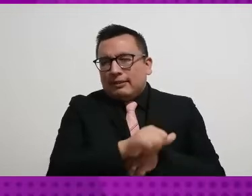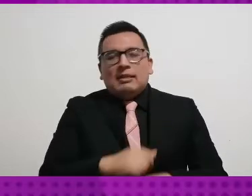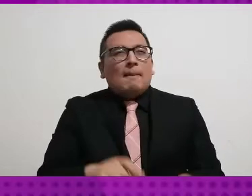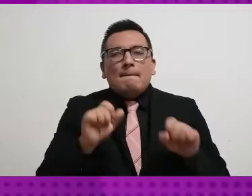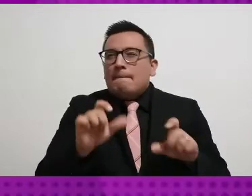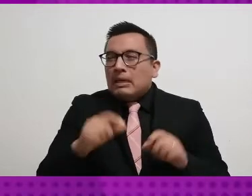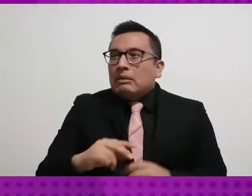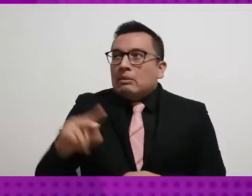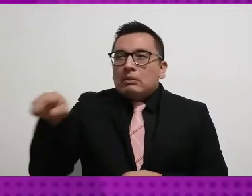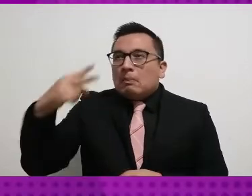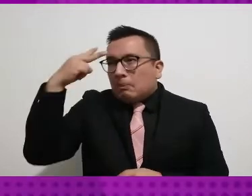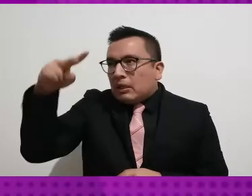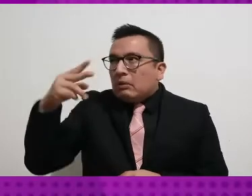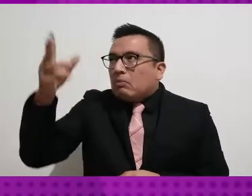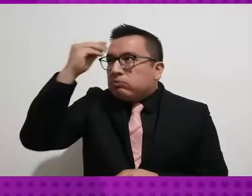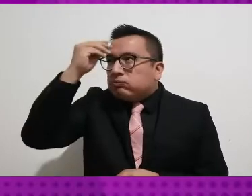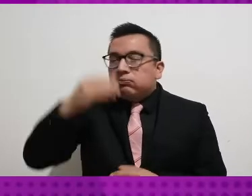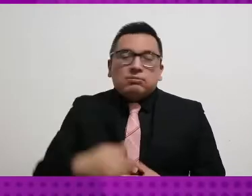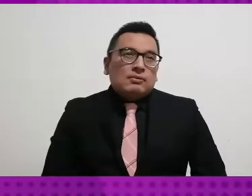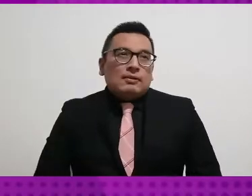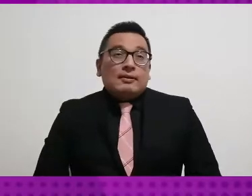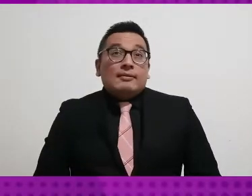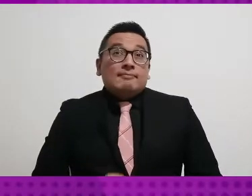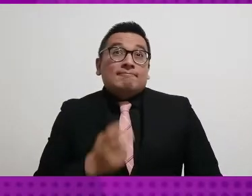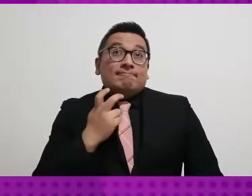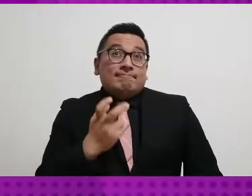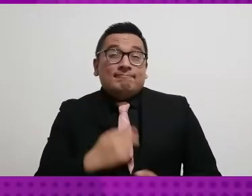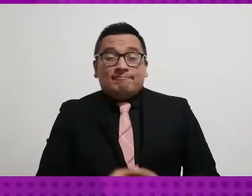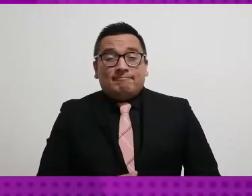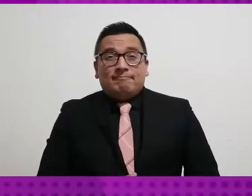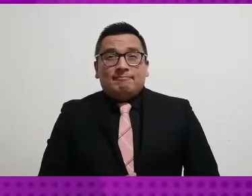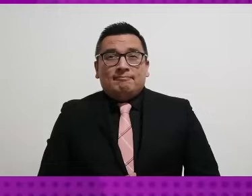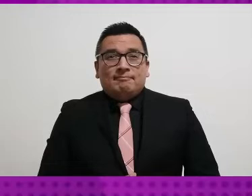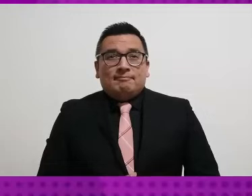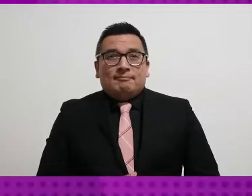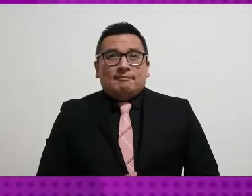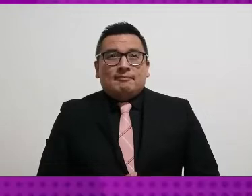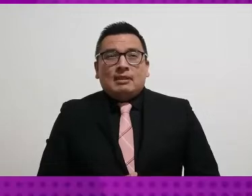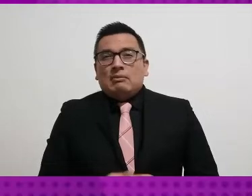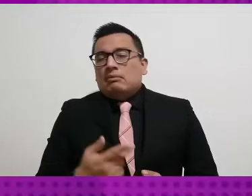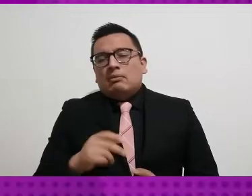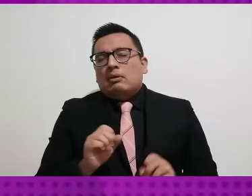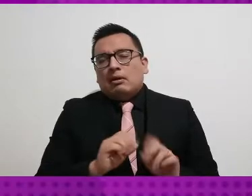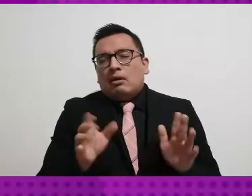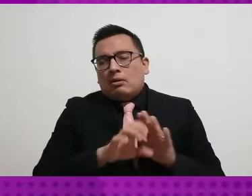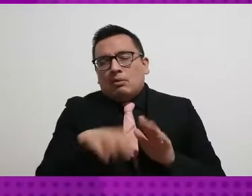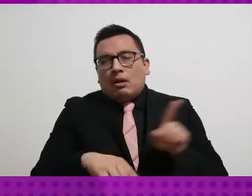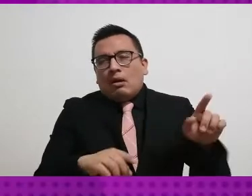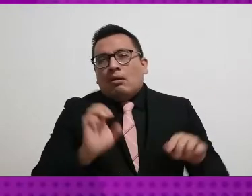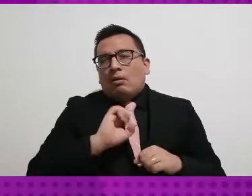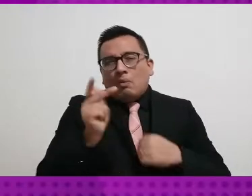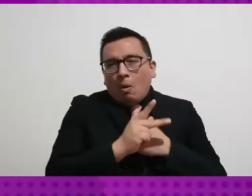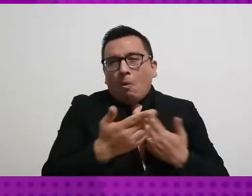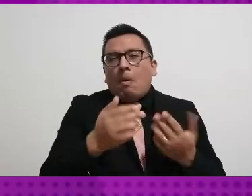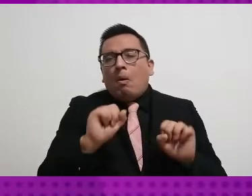caso, pero de verdad tiene mucha influencia en toda América Latina por lo menos. Entonces, obviamente en Europa y en Asia los sistemas